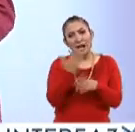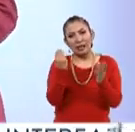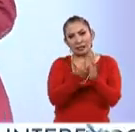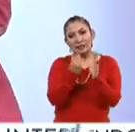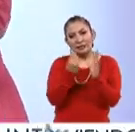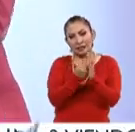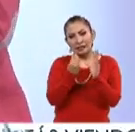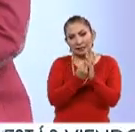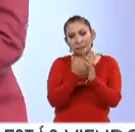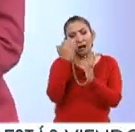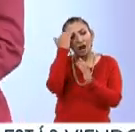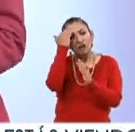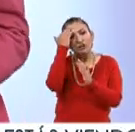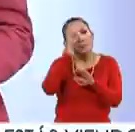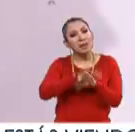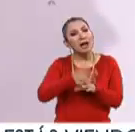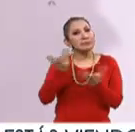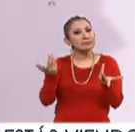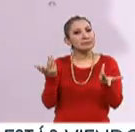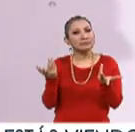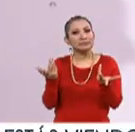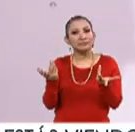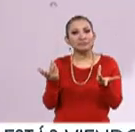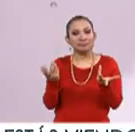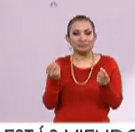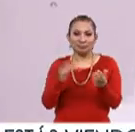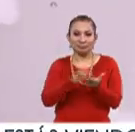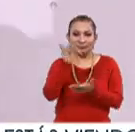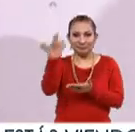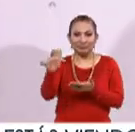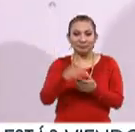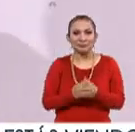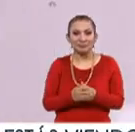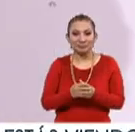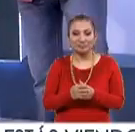redes sociales para conocer más del doctor. En fin, pues muchas gracias.